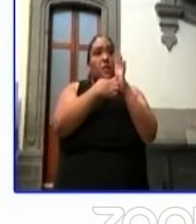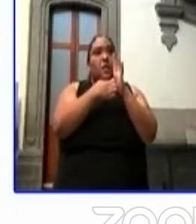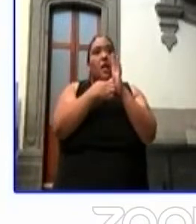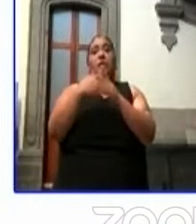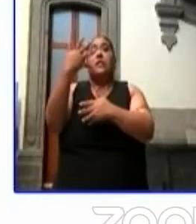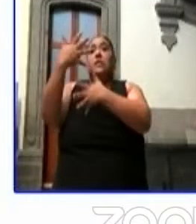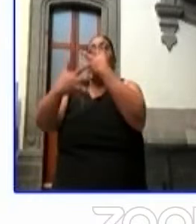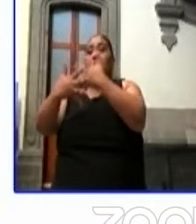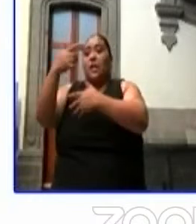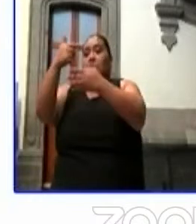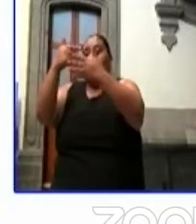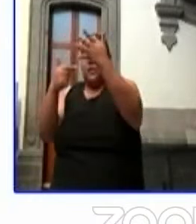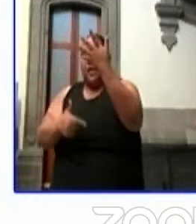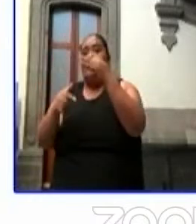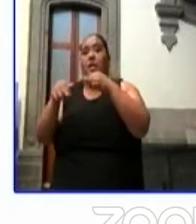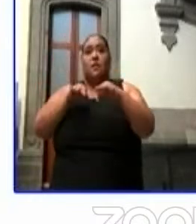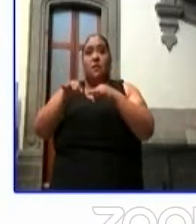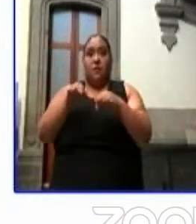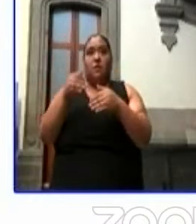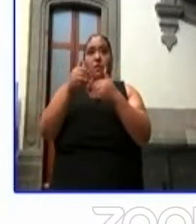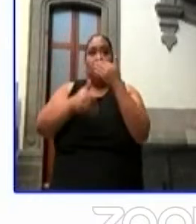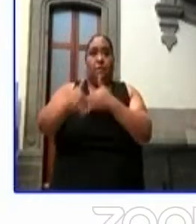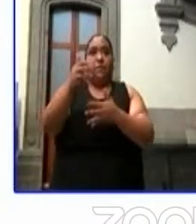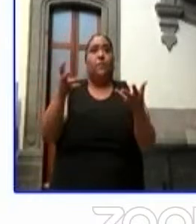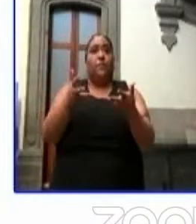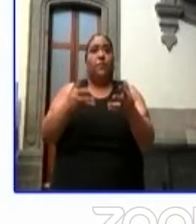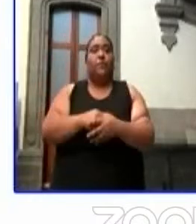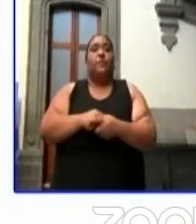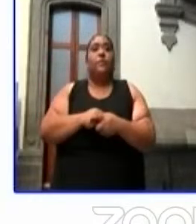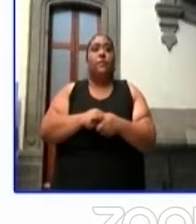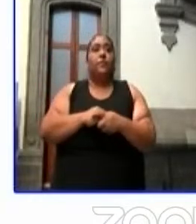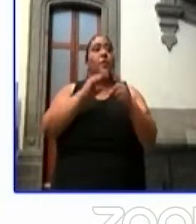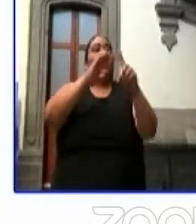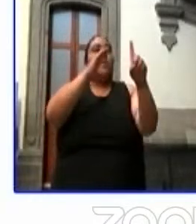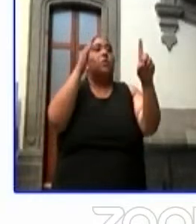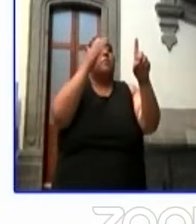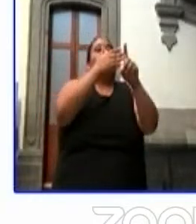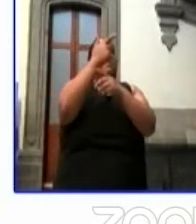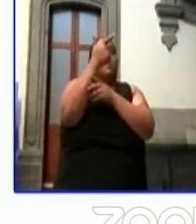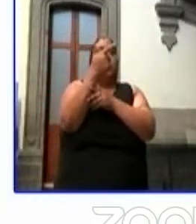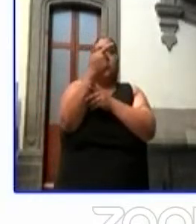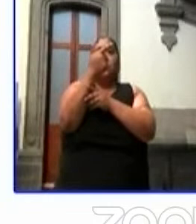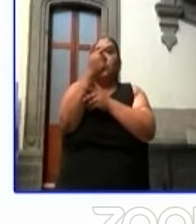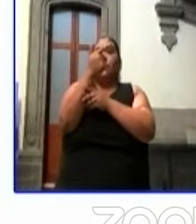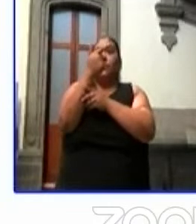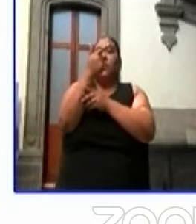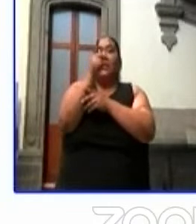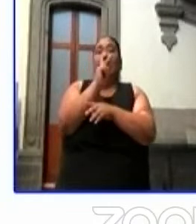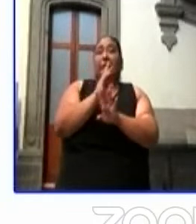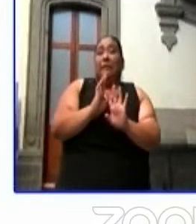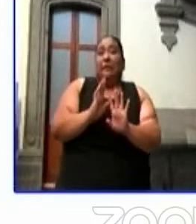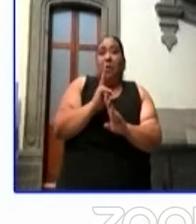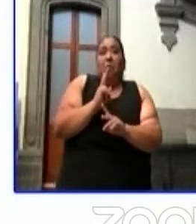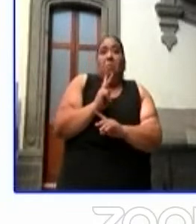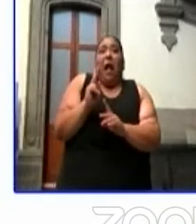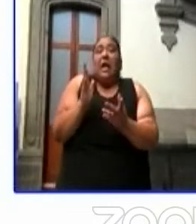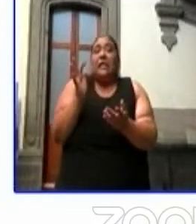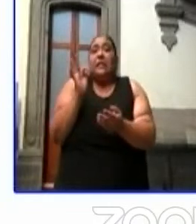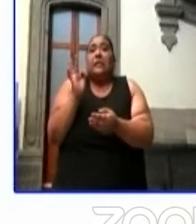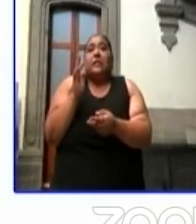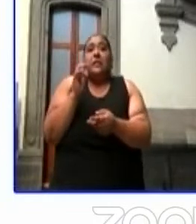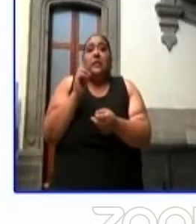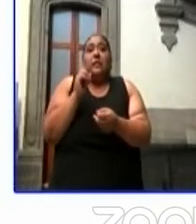15 líneas de acción. El objetivo 7, que parece que además es algo que nos